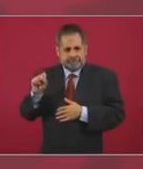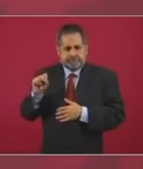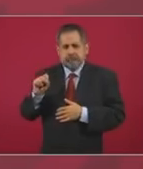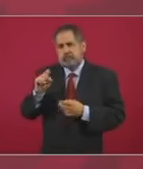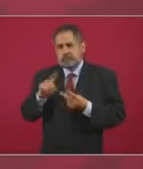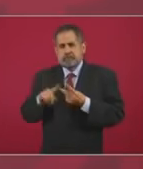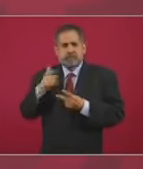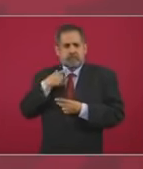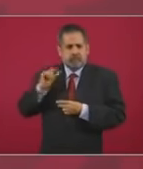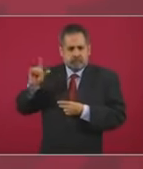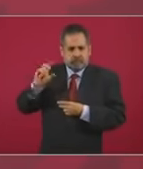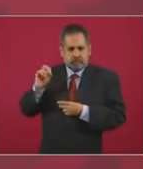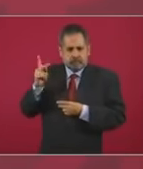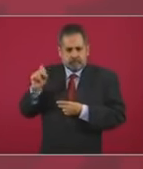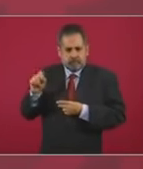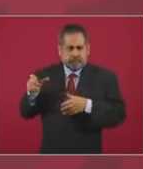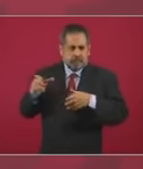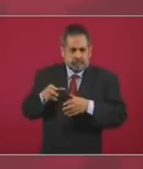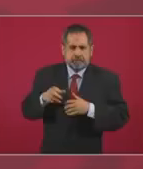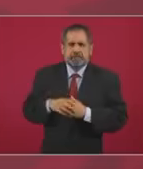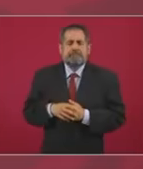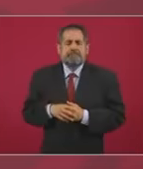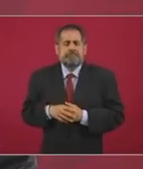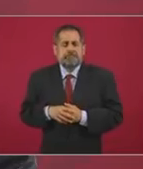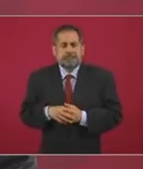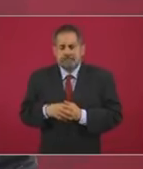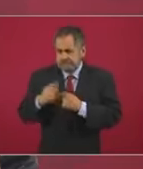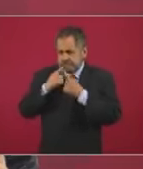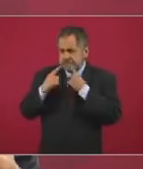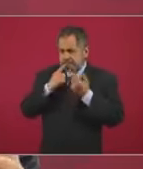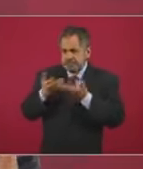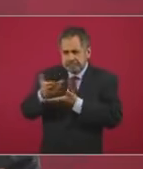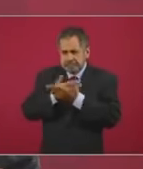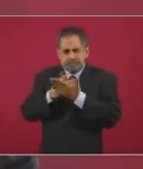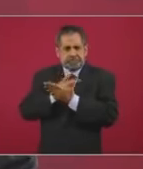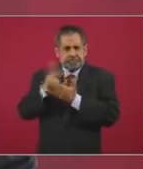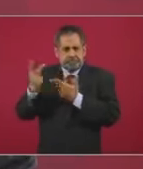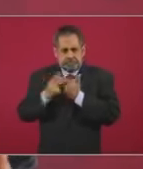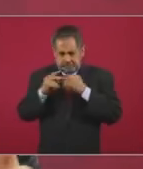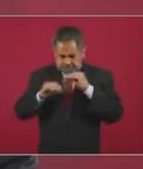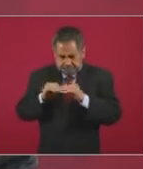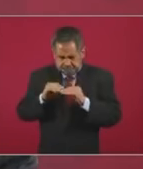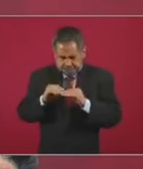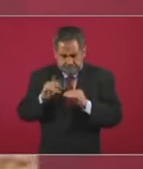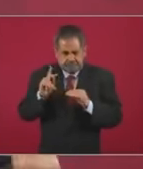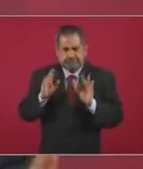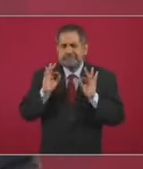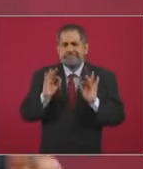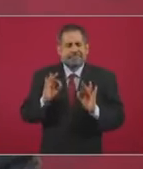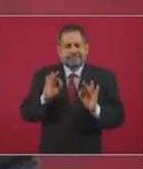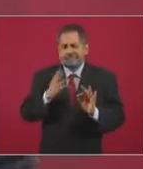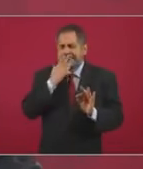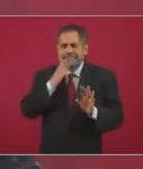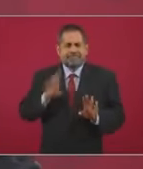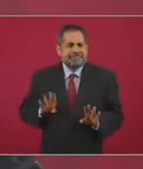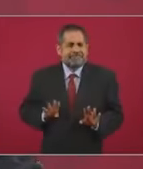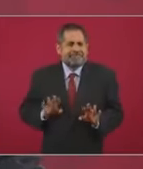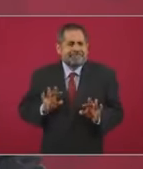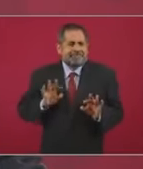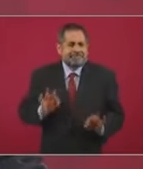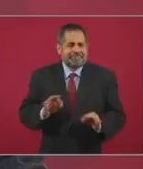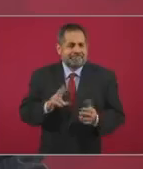o exfuncionarias, y nos permitió tener un programa científicamente válido que atiende a las